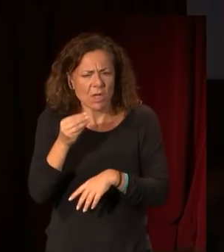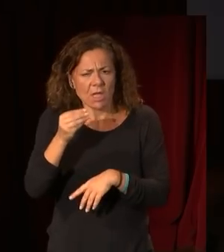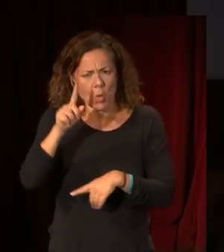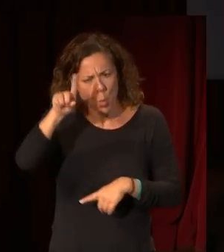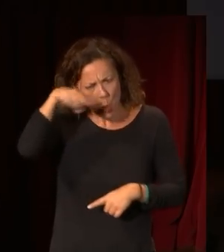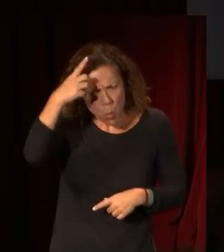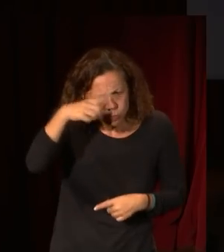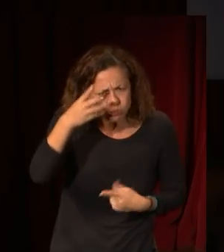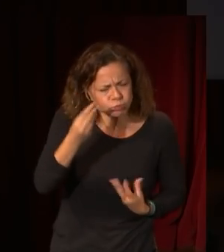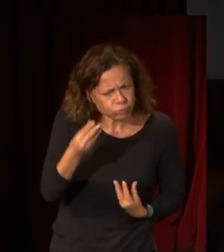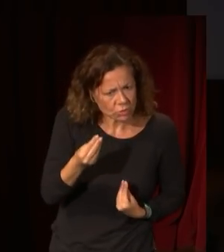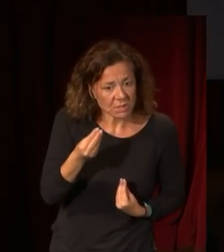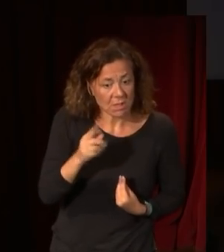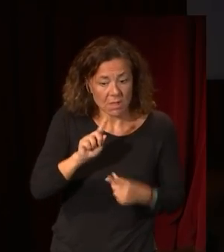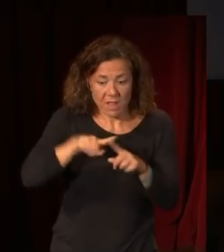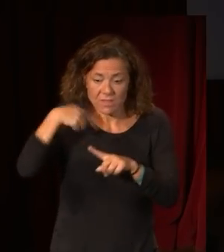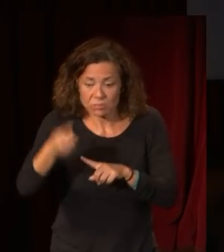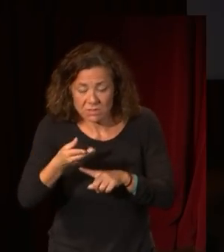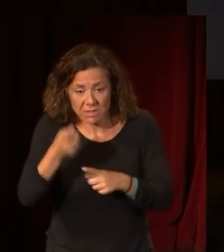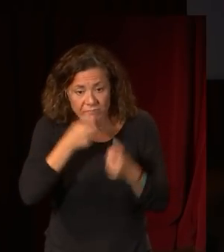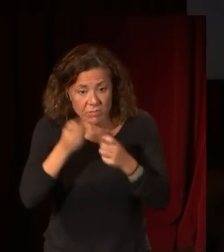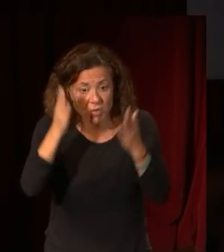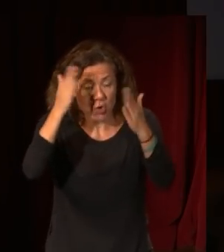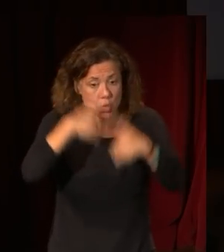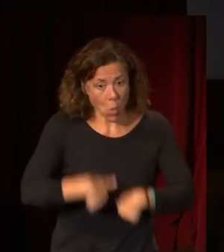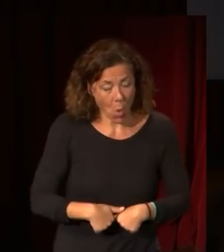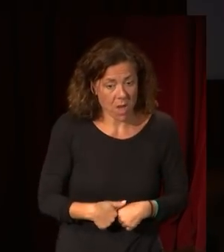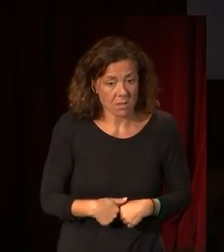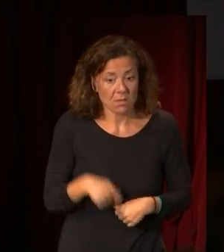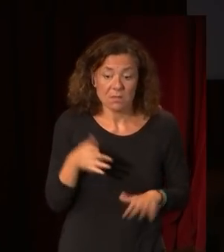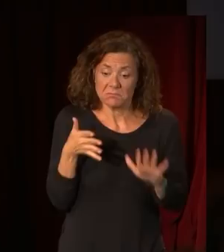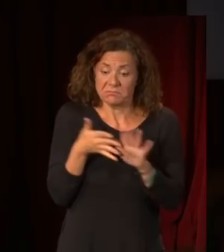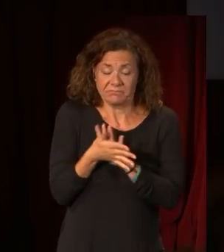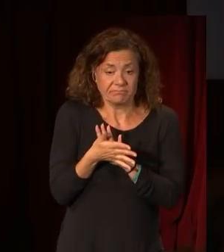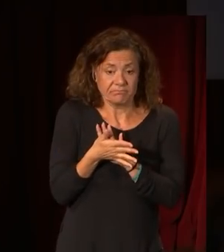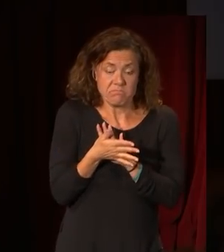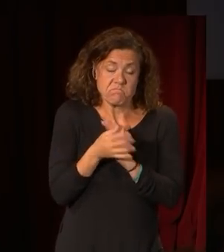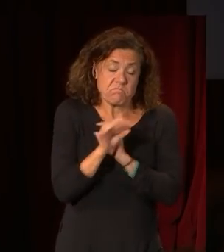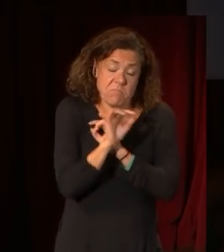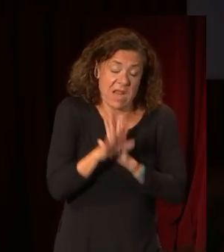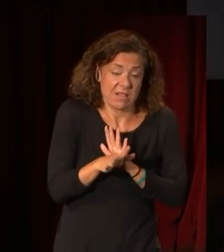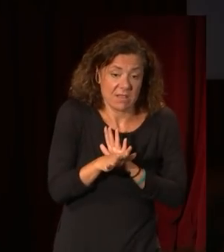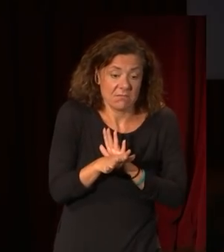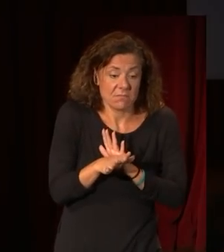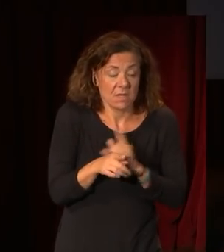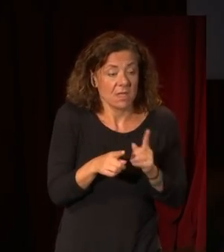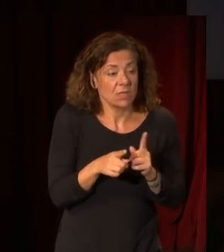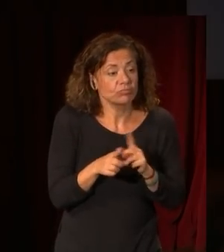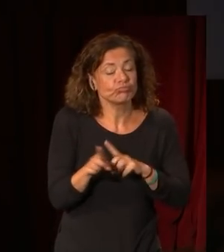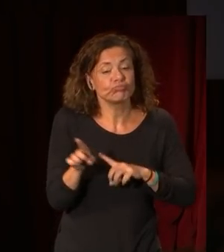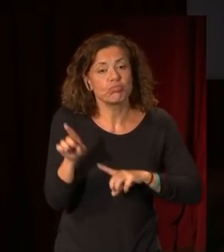y luego nada más todo indica todo parece aventurar que los